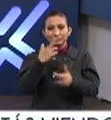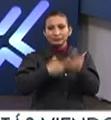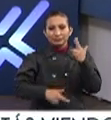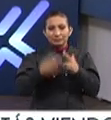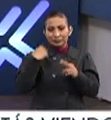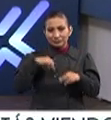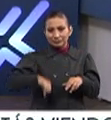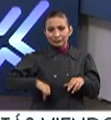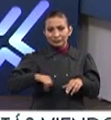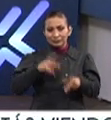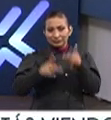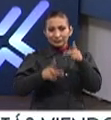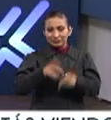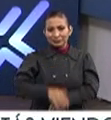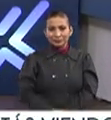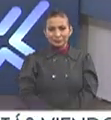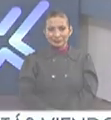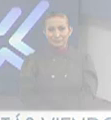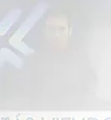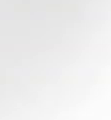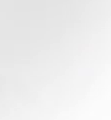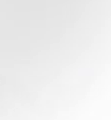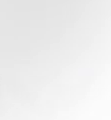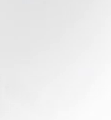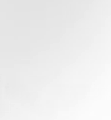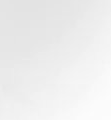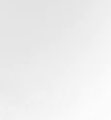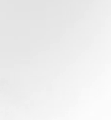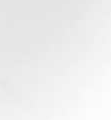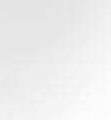volvemos con esta interesante charla.